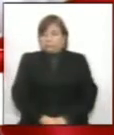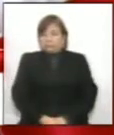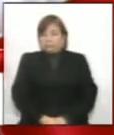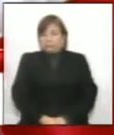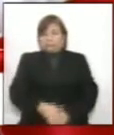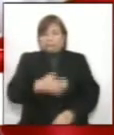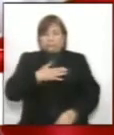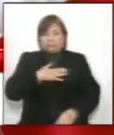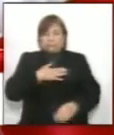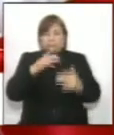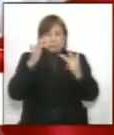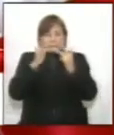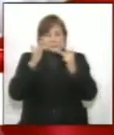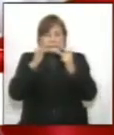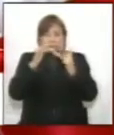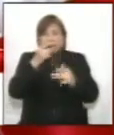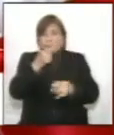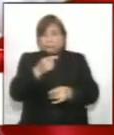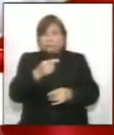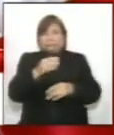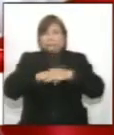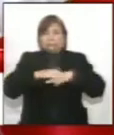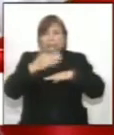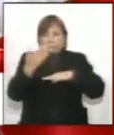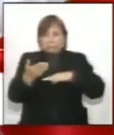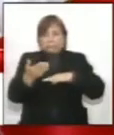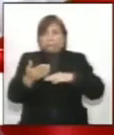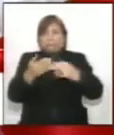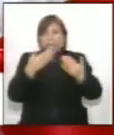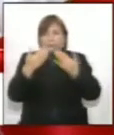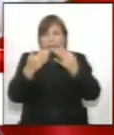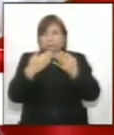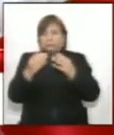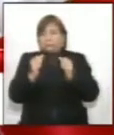me comuniqué con el señor Cateriano después de la reunión que sostuvimos aquí